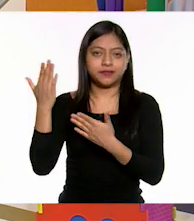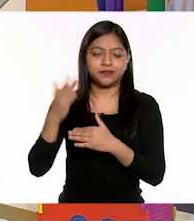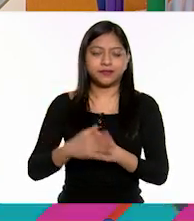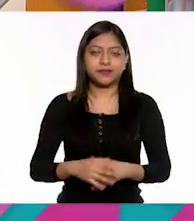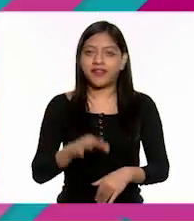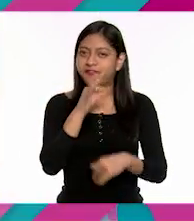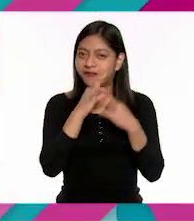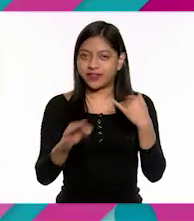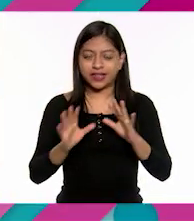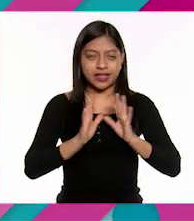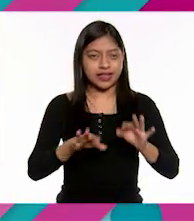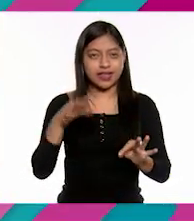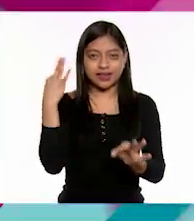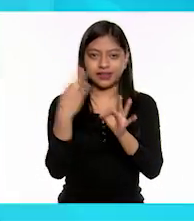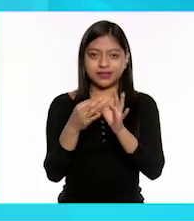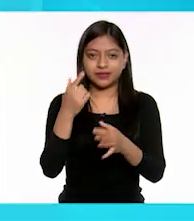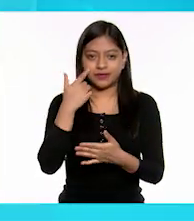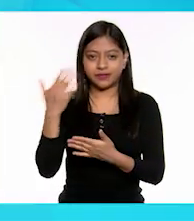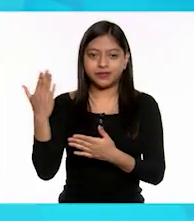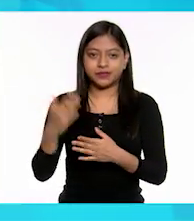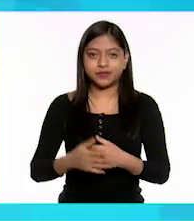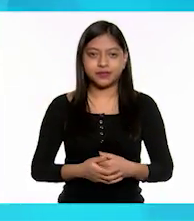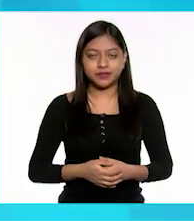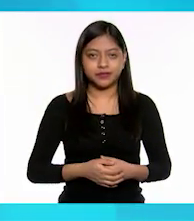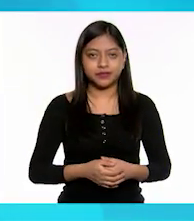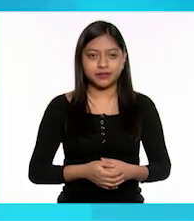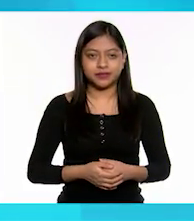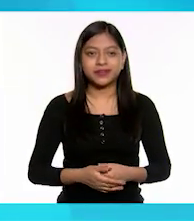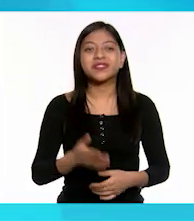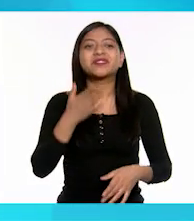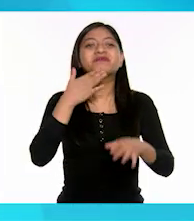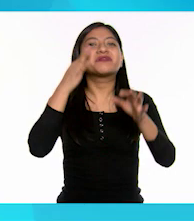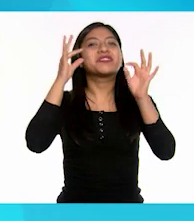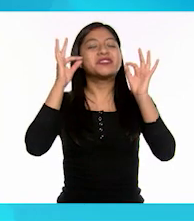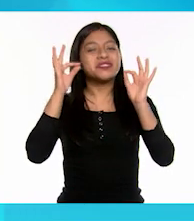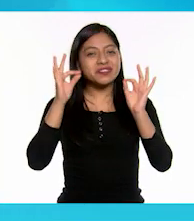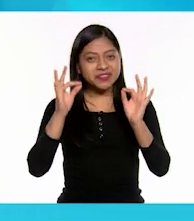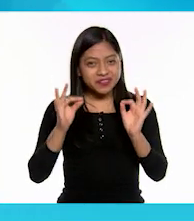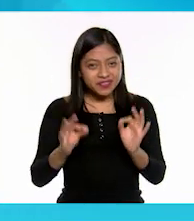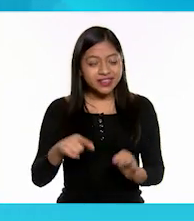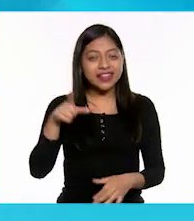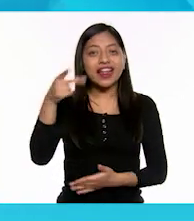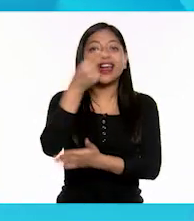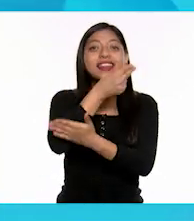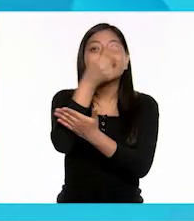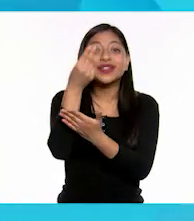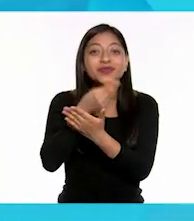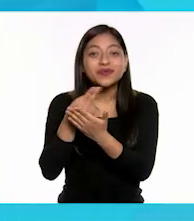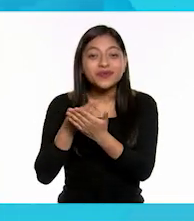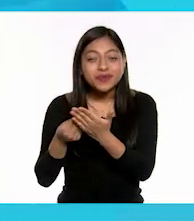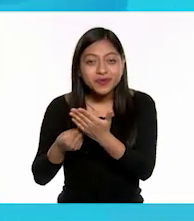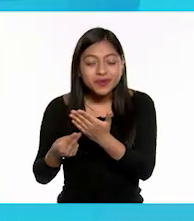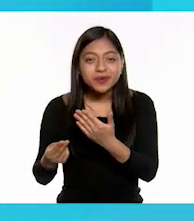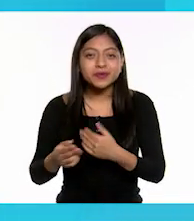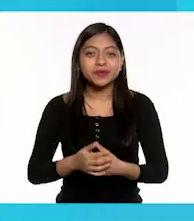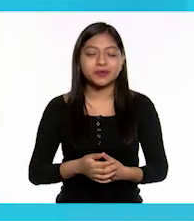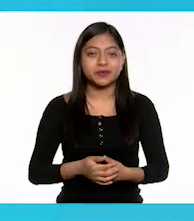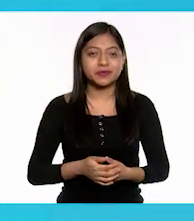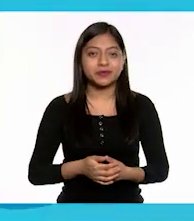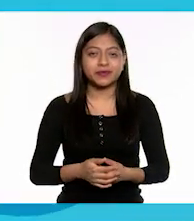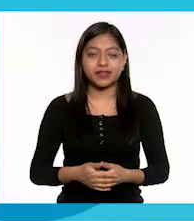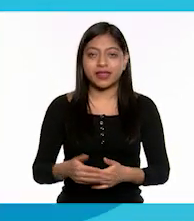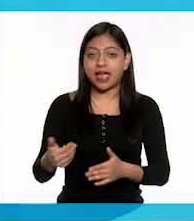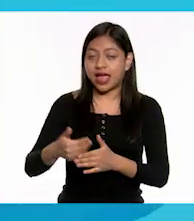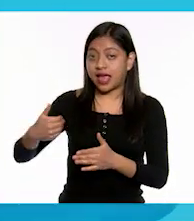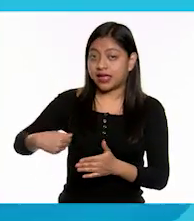final a ver cómo quedó muy bien le puso ilustración verdad porque no estaba en la